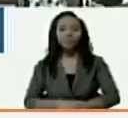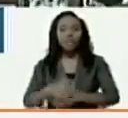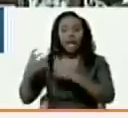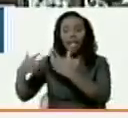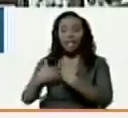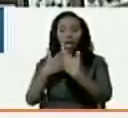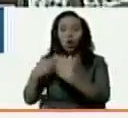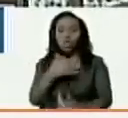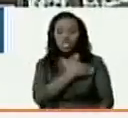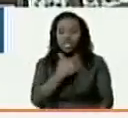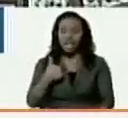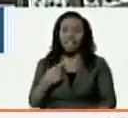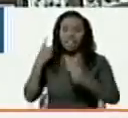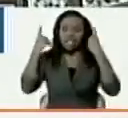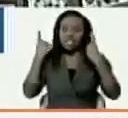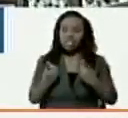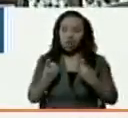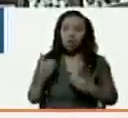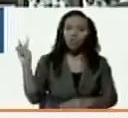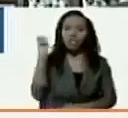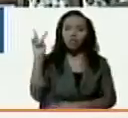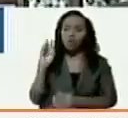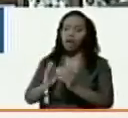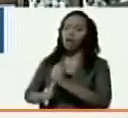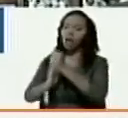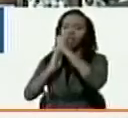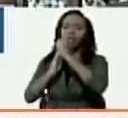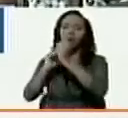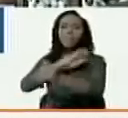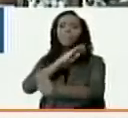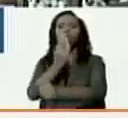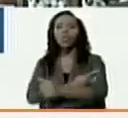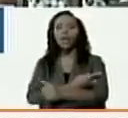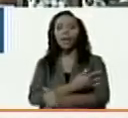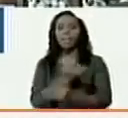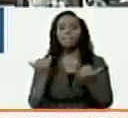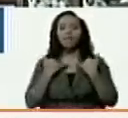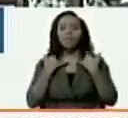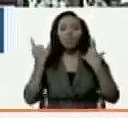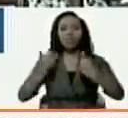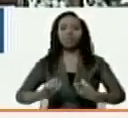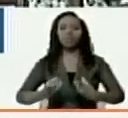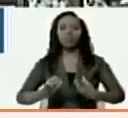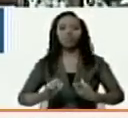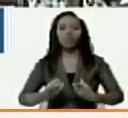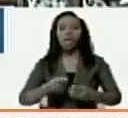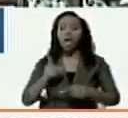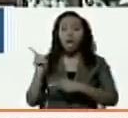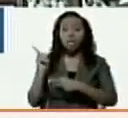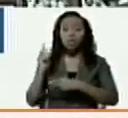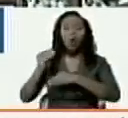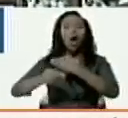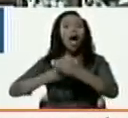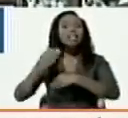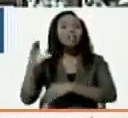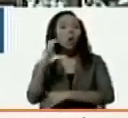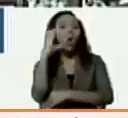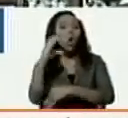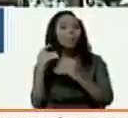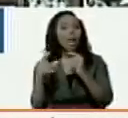decidir quién en Venezuela dirige un poder autónomo. Eso lo hacen en Colombia.